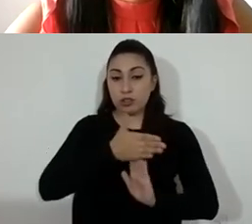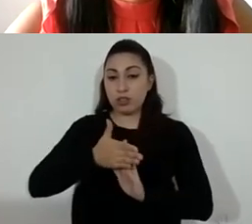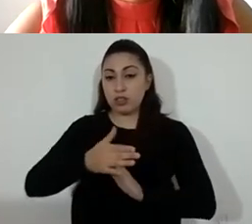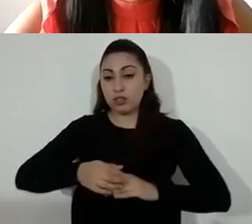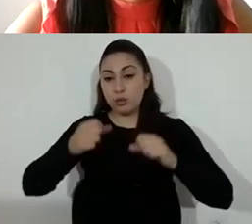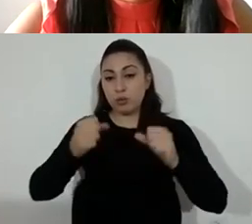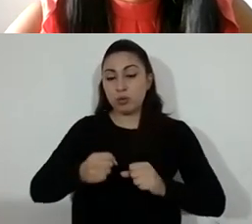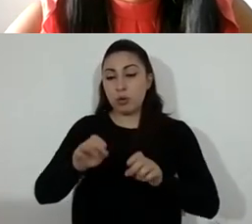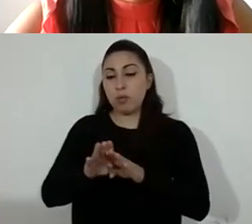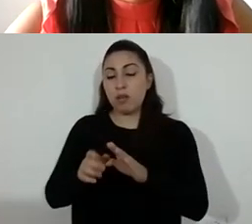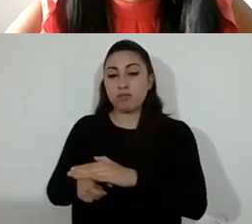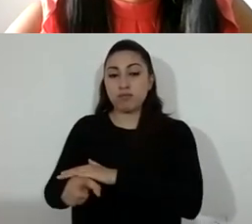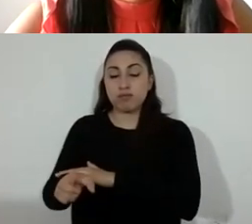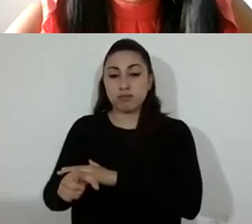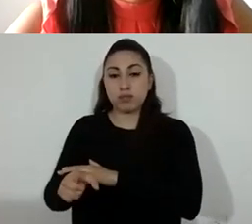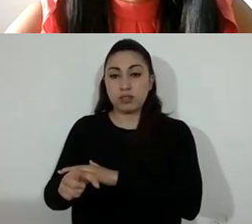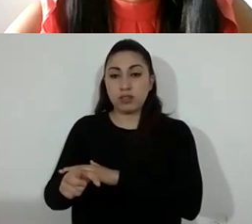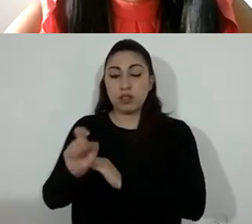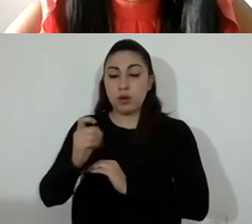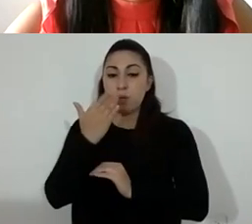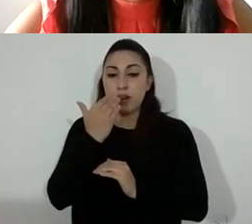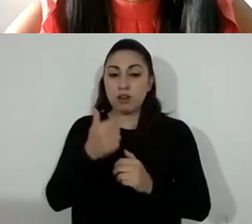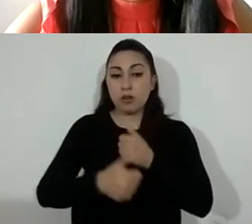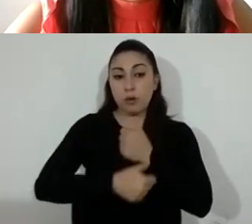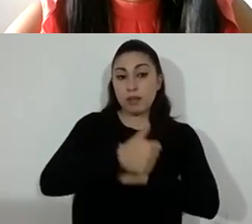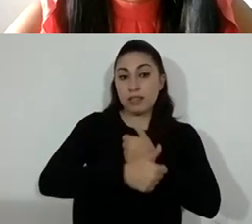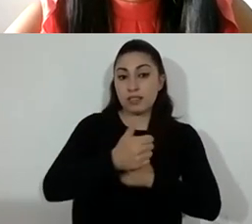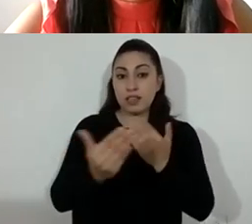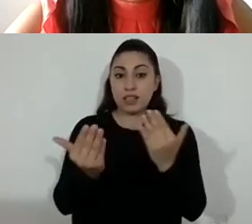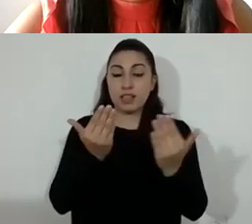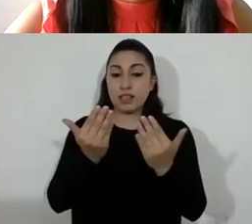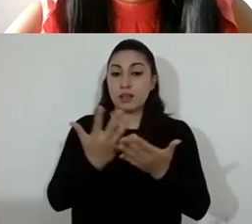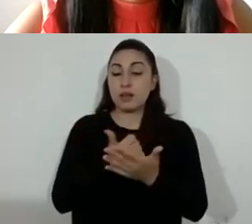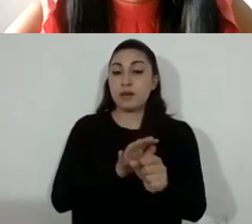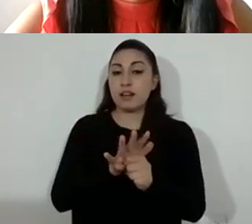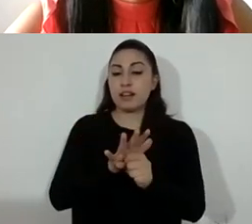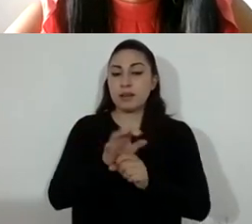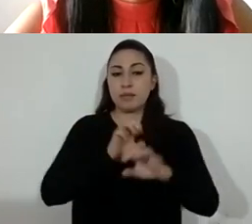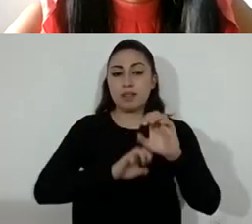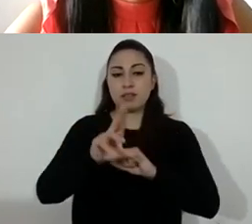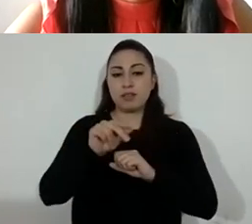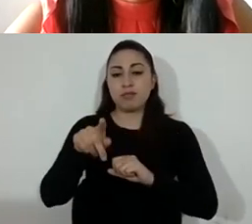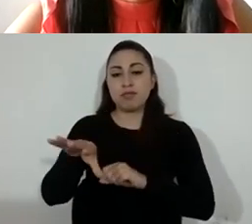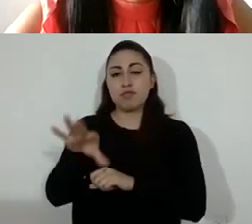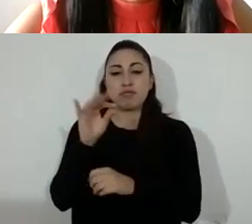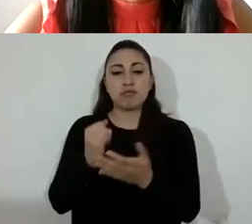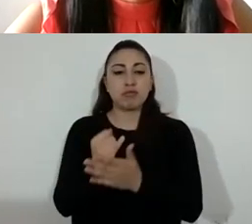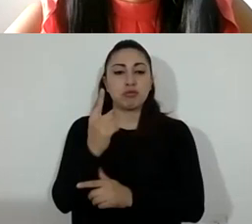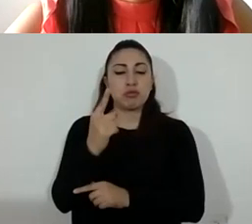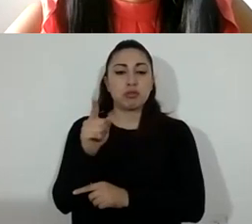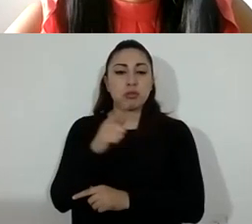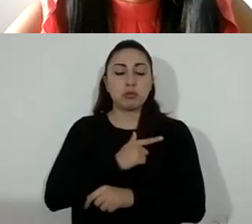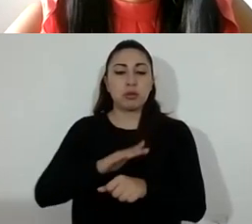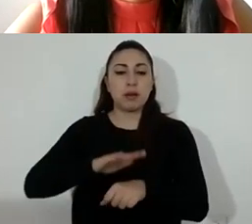manera directa, no se piense que lo van a hacer por una licitación pública, de una manera directa van a contratar en estos